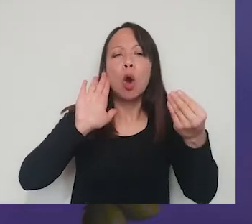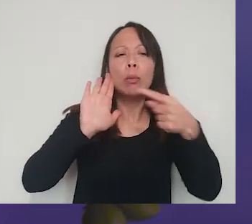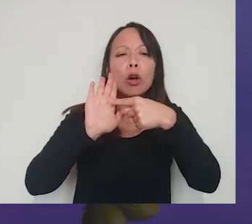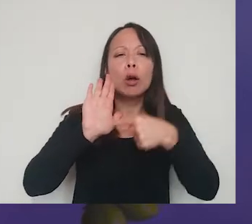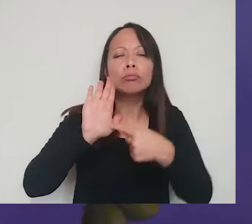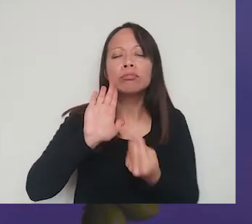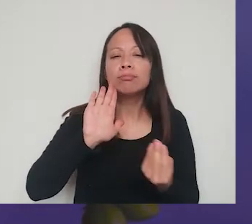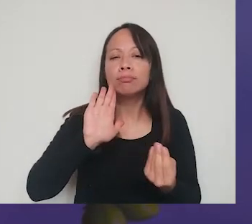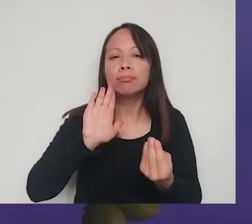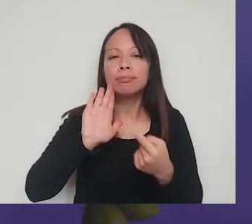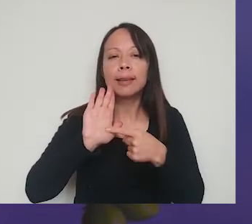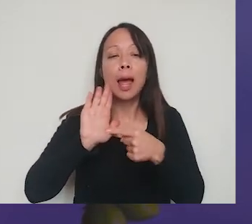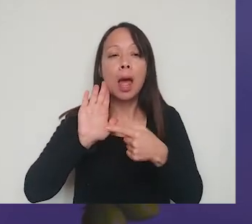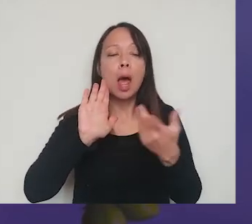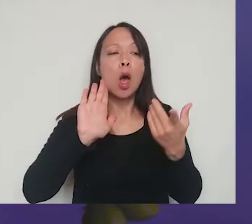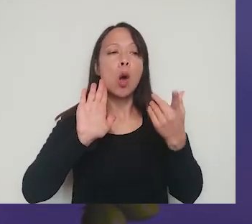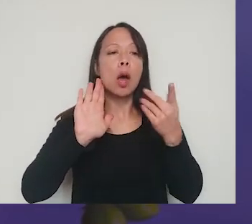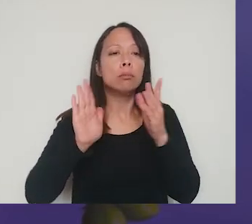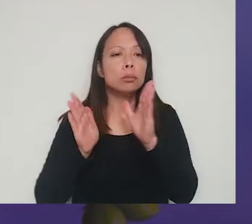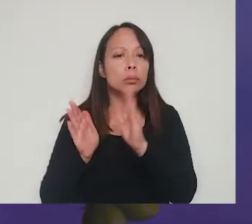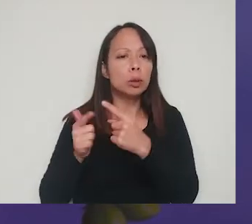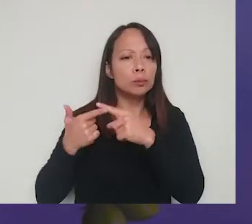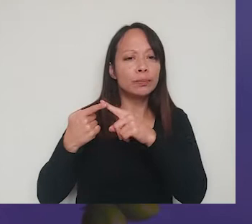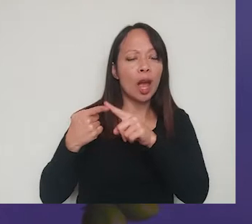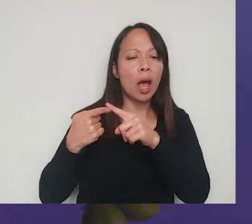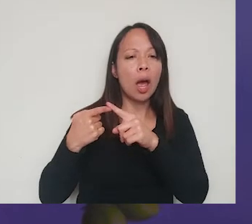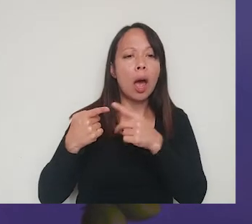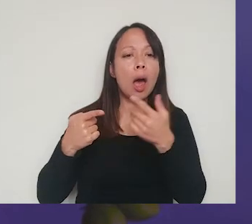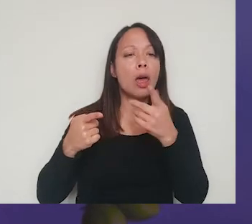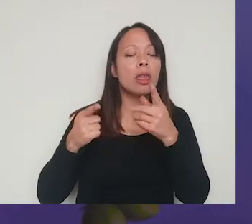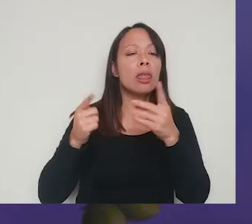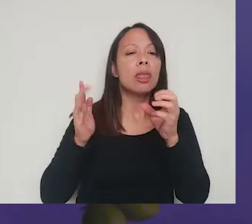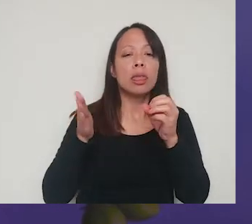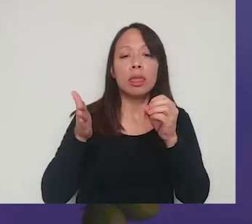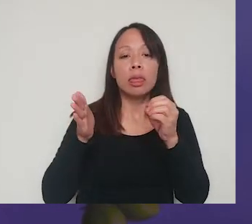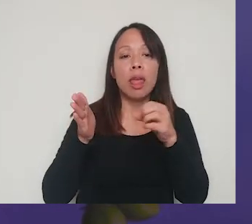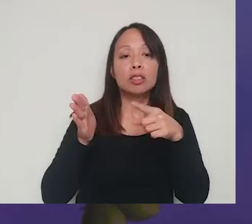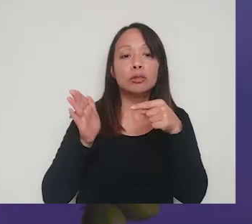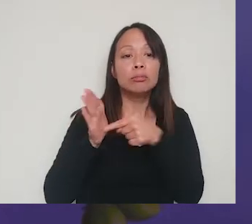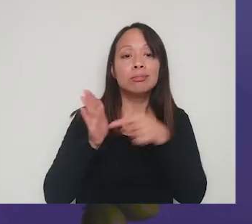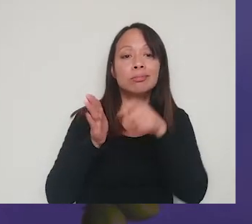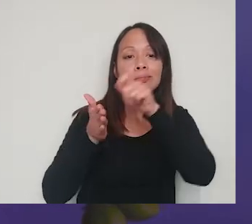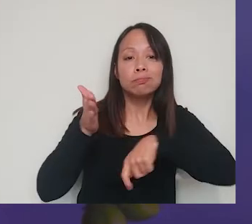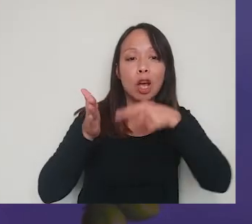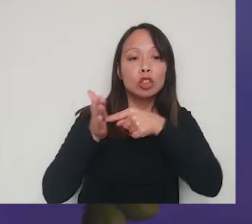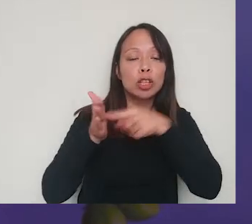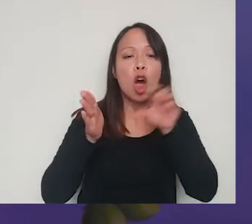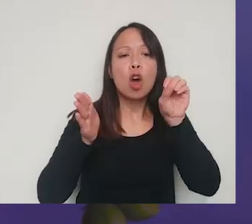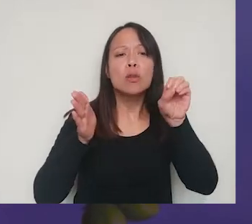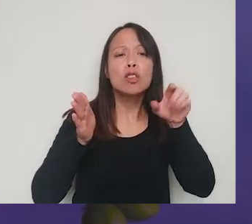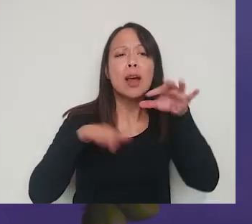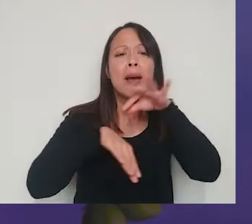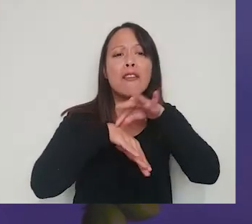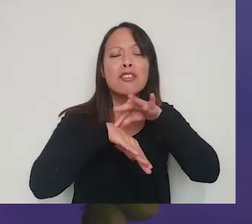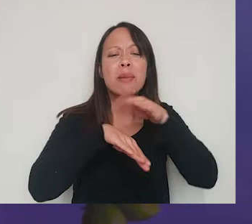punto? Bueno, por un lado lo que tenemos que mencionar es que, como dijimos antes, el diagnóstico genético preimplantatorio es como la segunda parte,